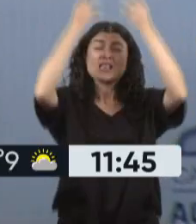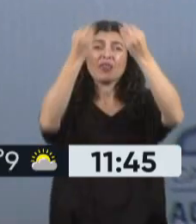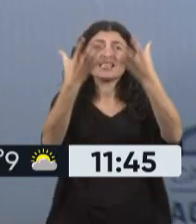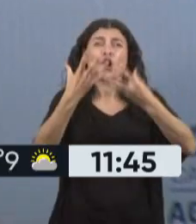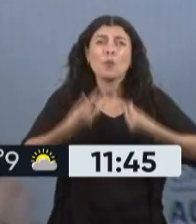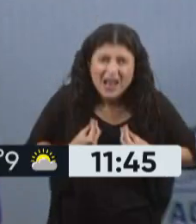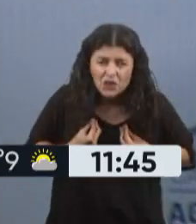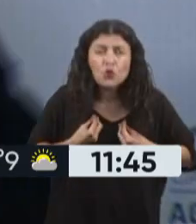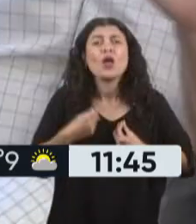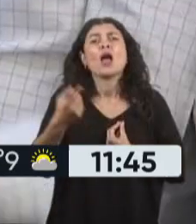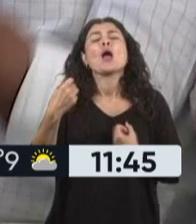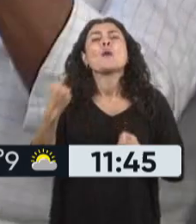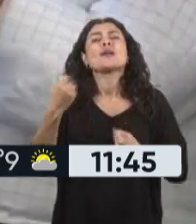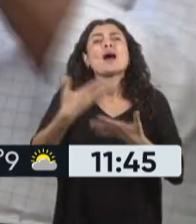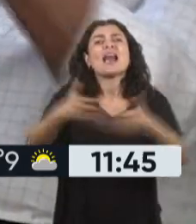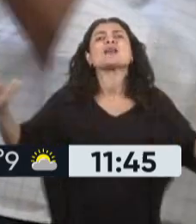y ¡viva la libertad, carajo!